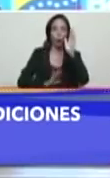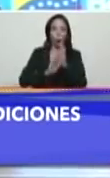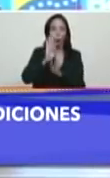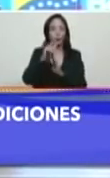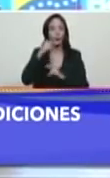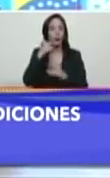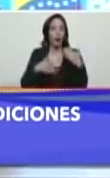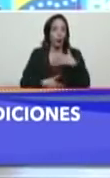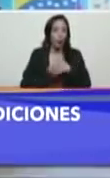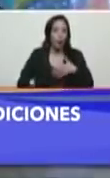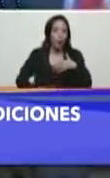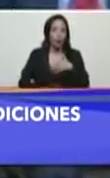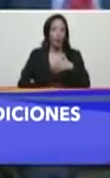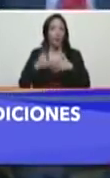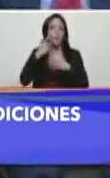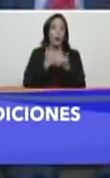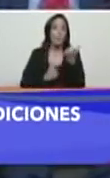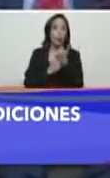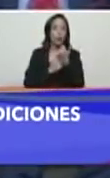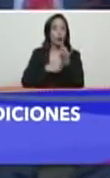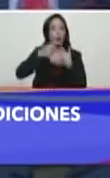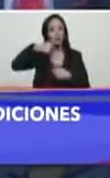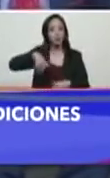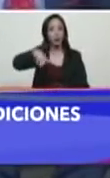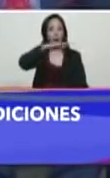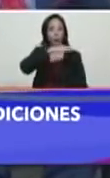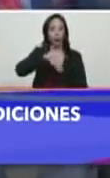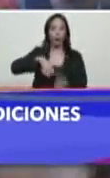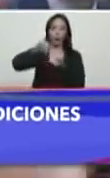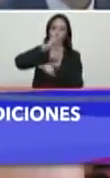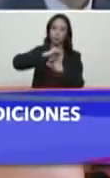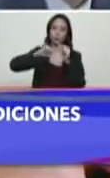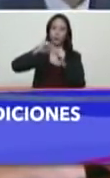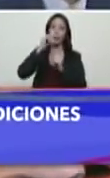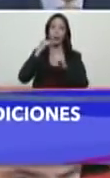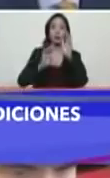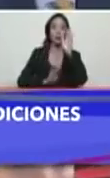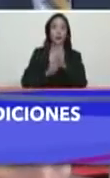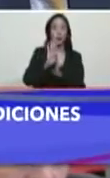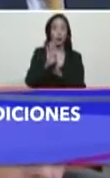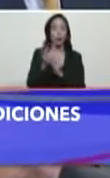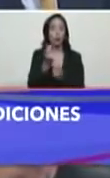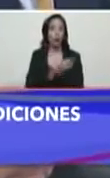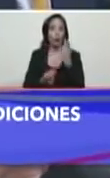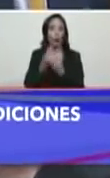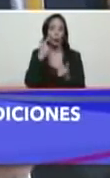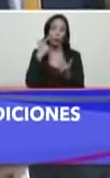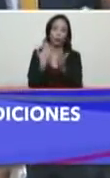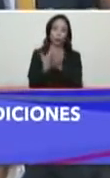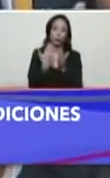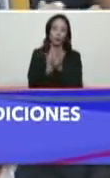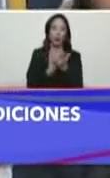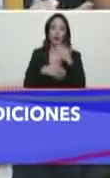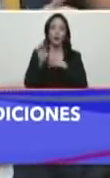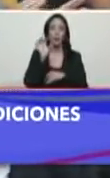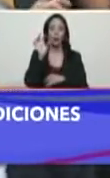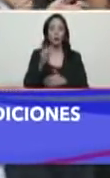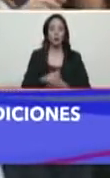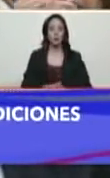bien de nuestro pueblo, para el desarrollo económico sustentable de nuestro